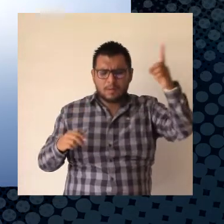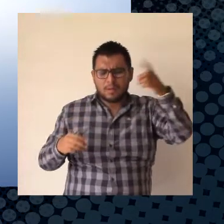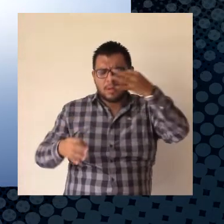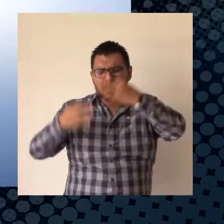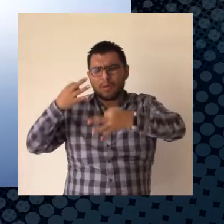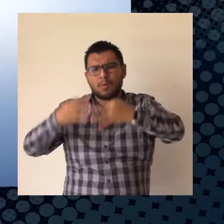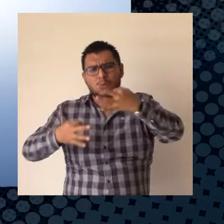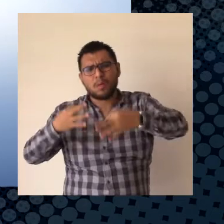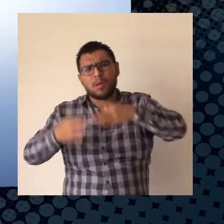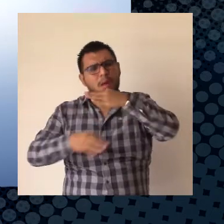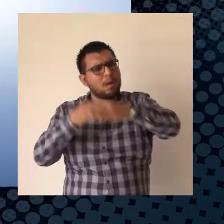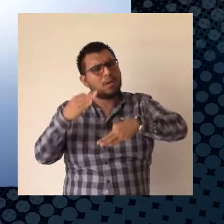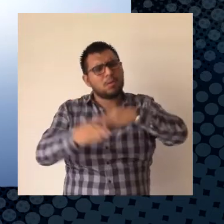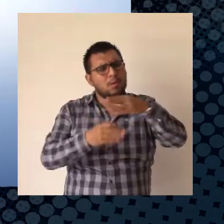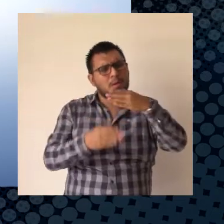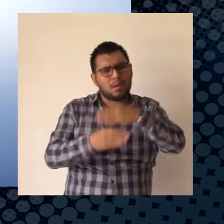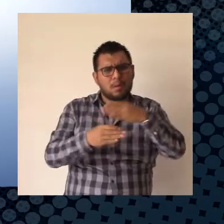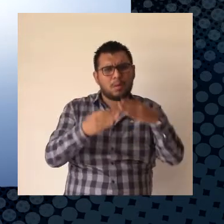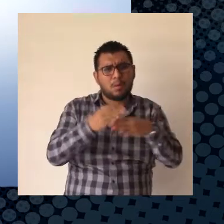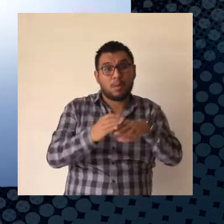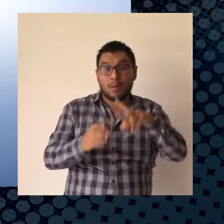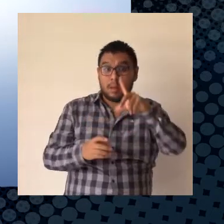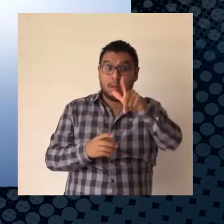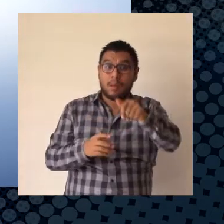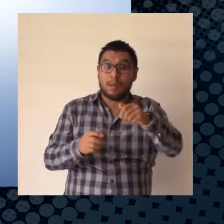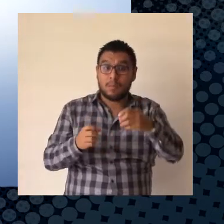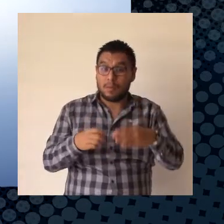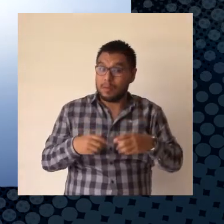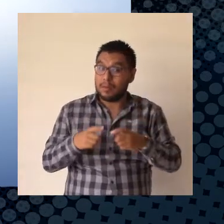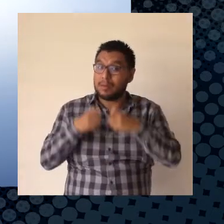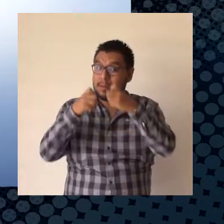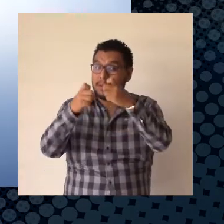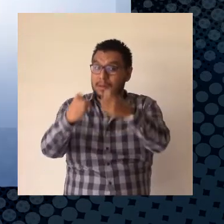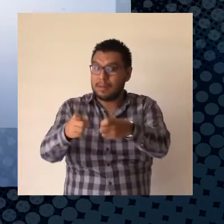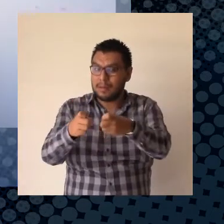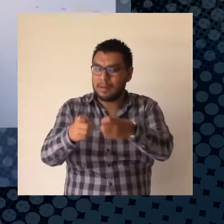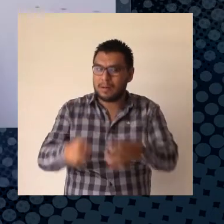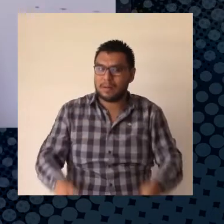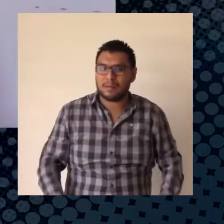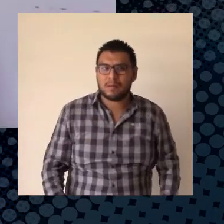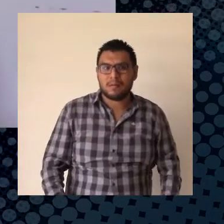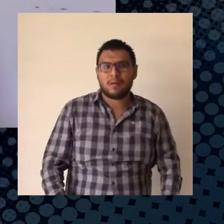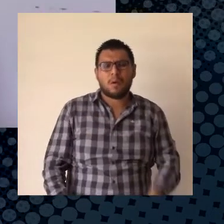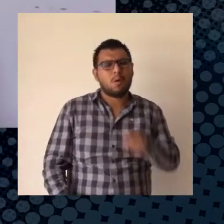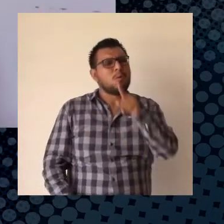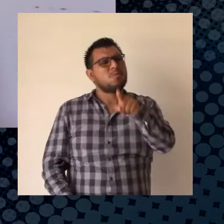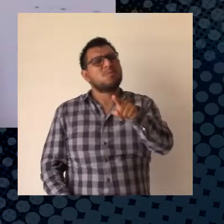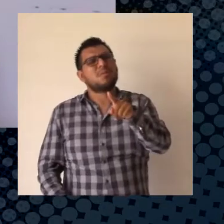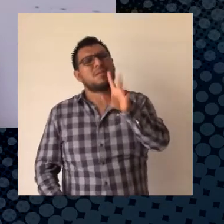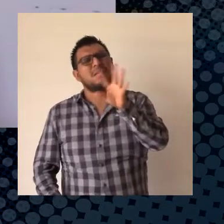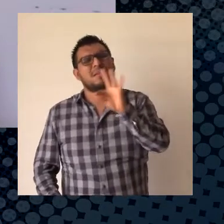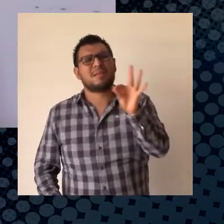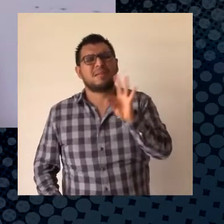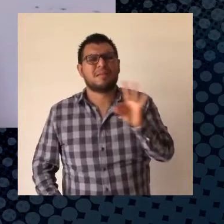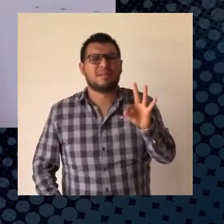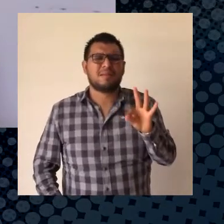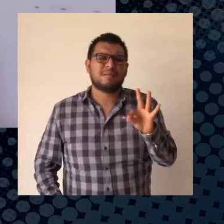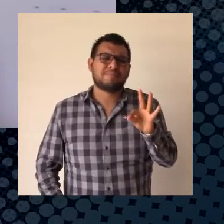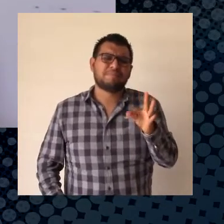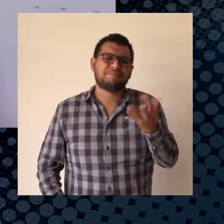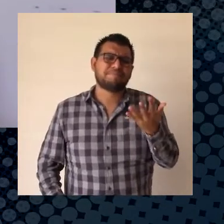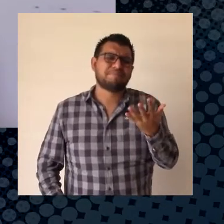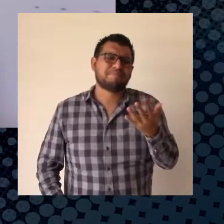todas estas cosas os serán añadidas. Si usted ha estado practicando, llamémosle